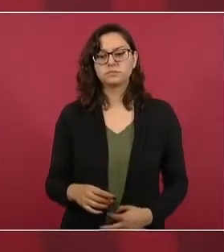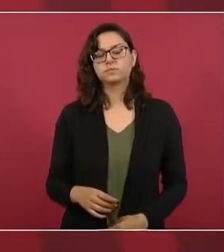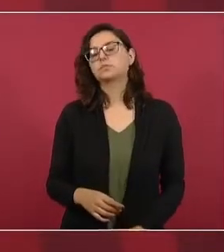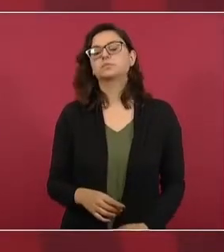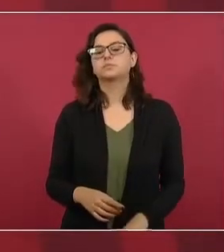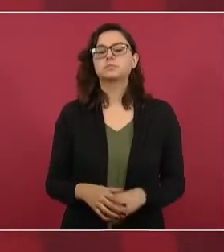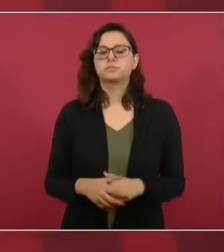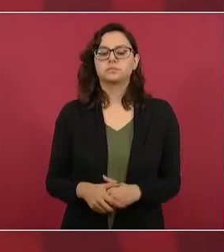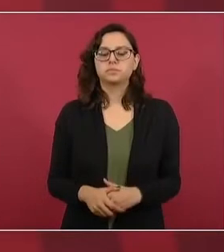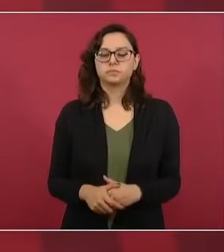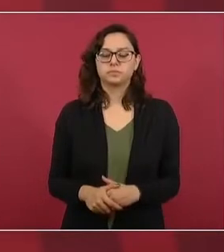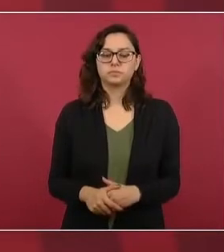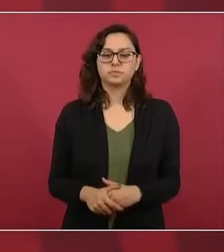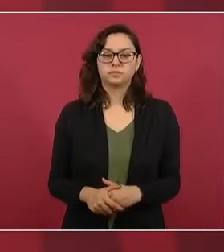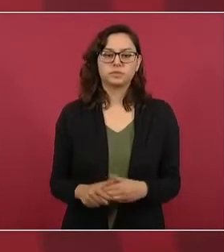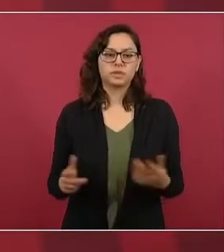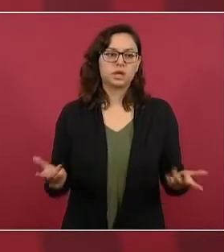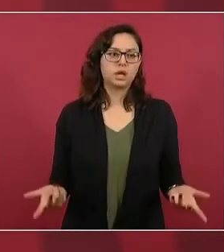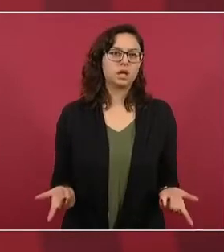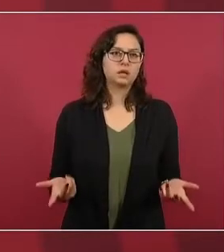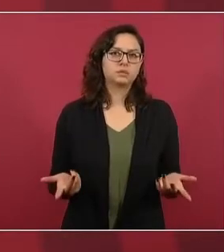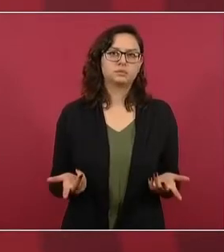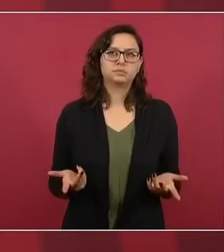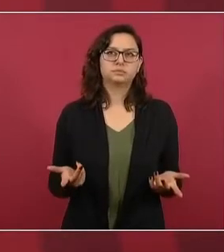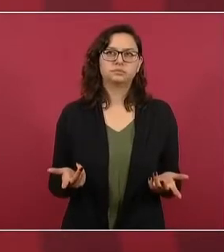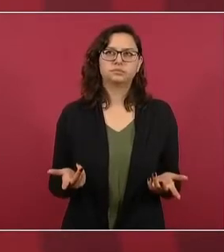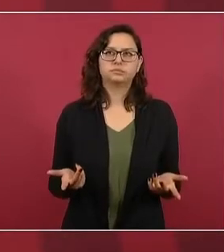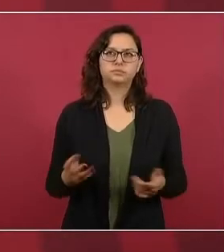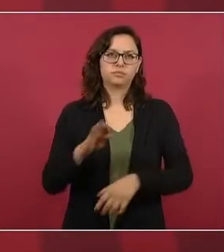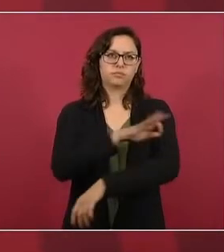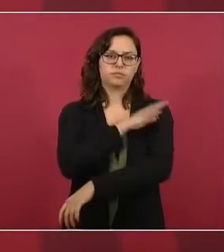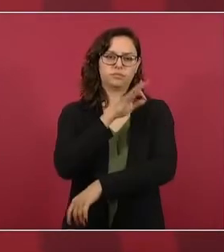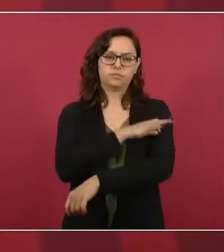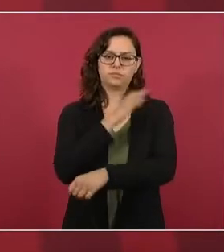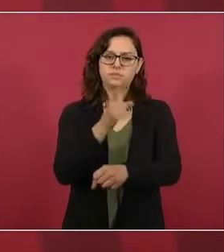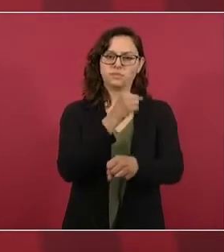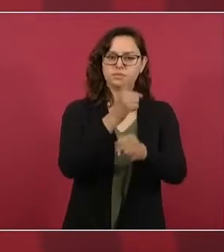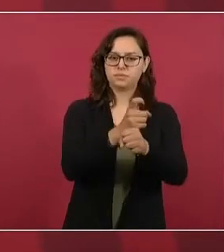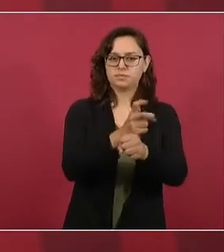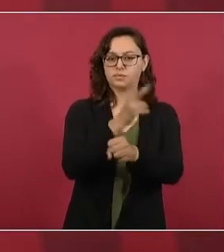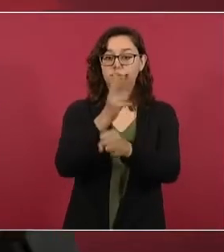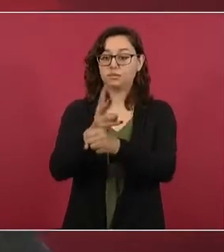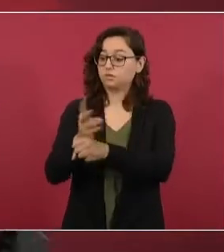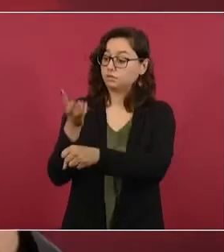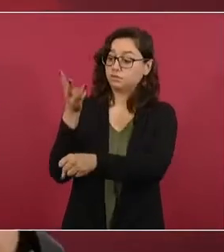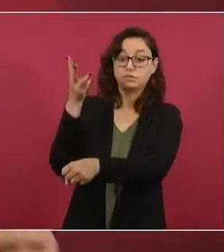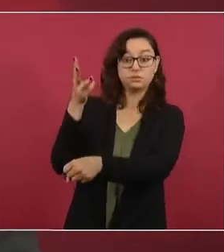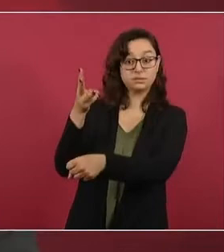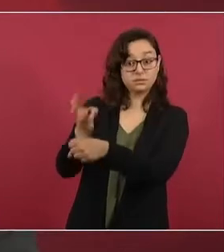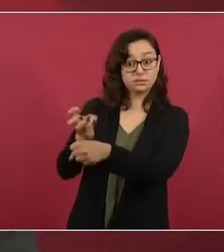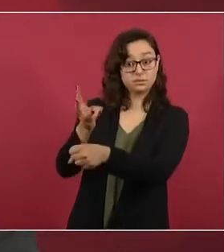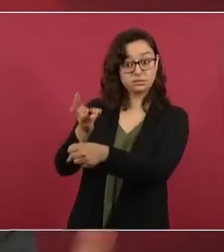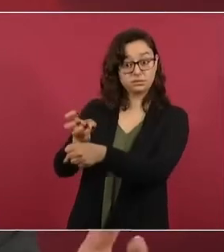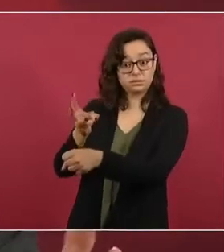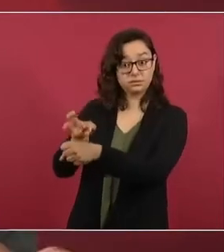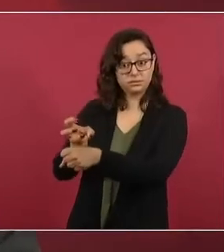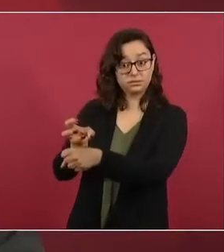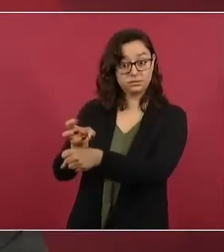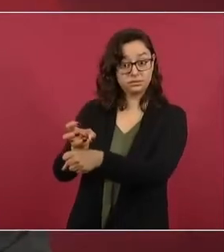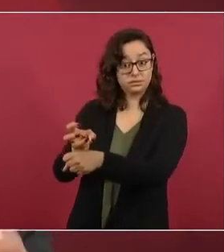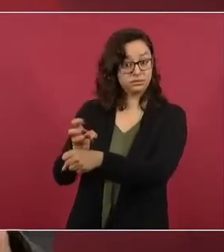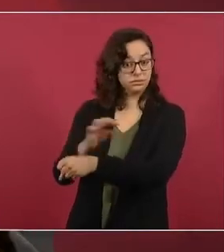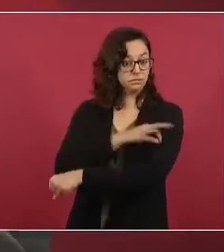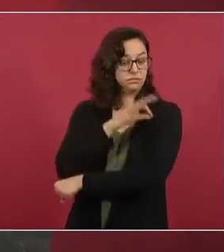en prácticamente todas las vacunas que existen son la tercera dosis, porque todos los esquemas o la